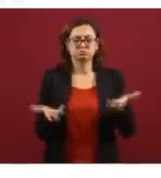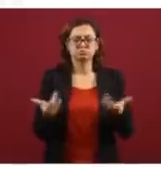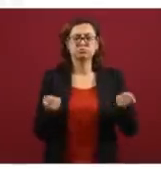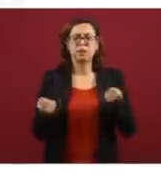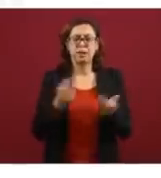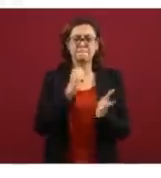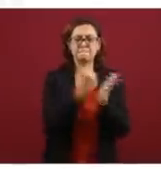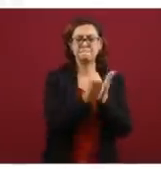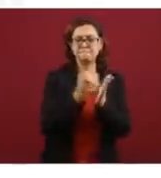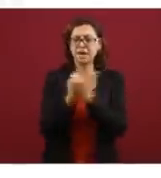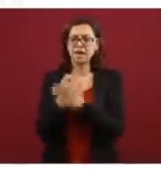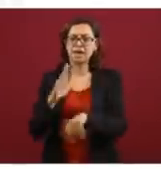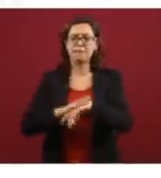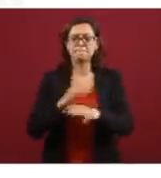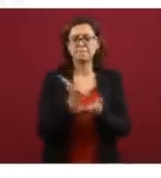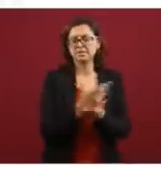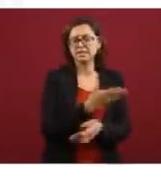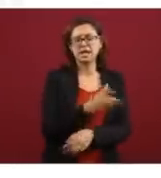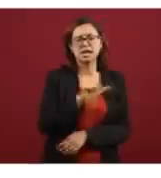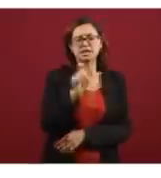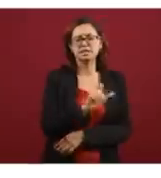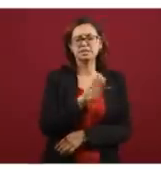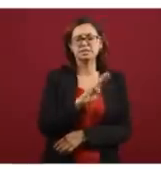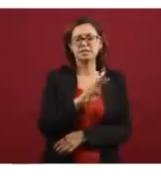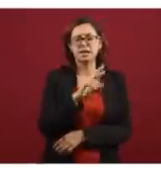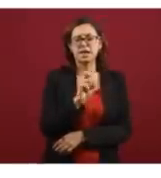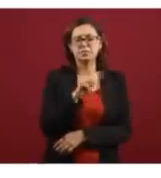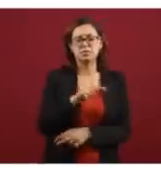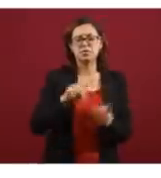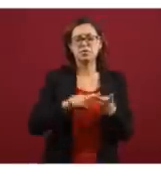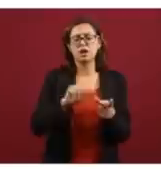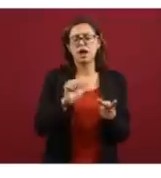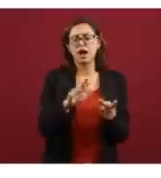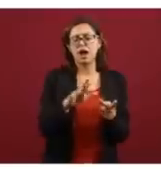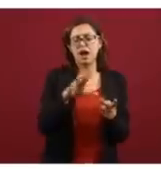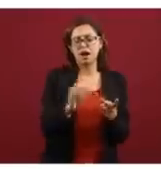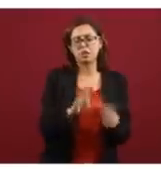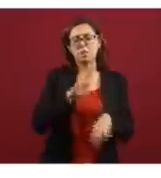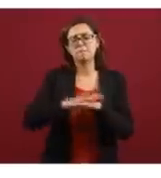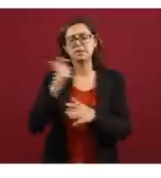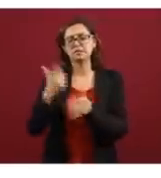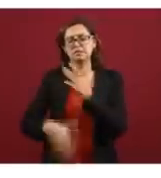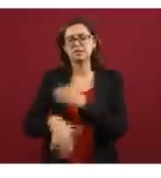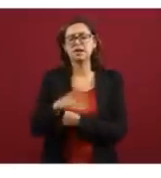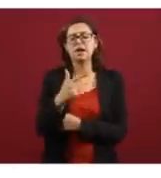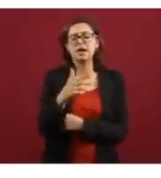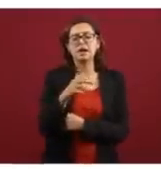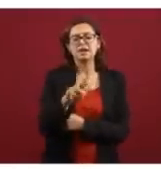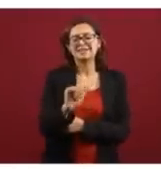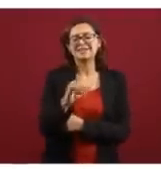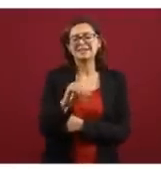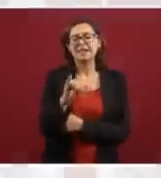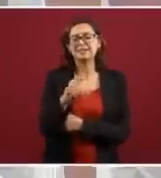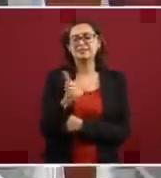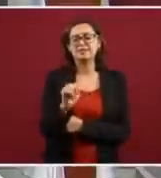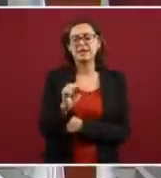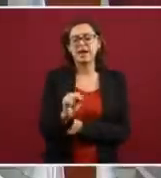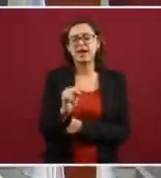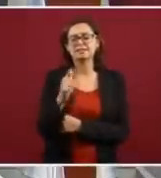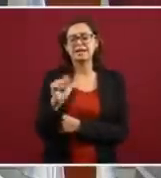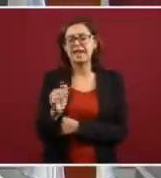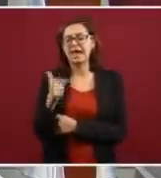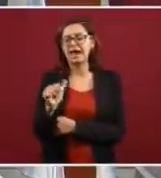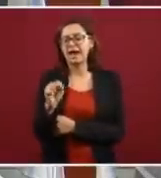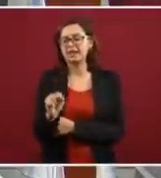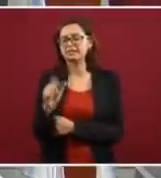marca, las más caras, Chevron, Redco, Arco, las más económicas, Rendigas, Lagas y Total. Si nos